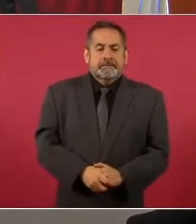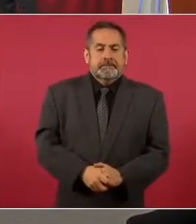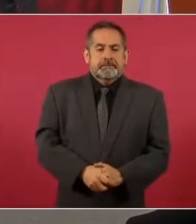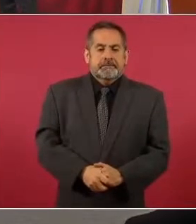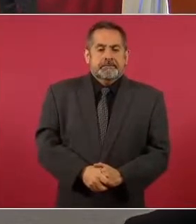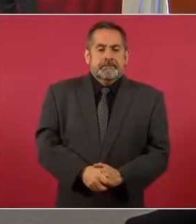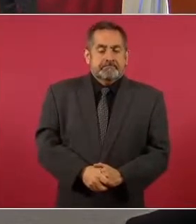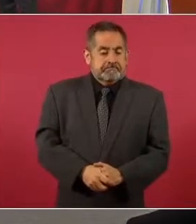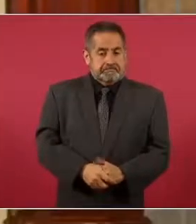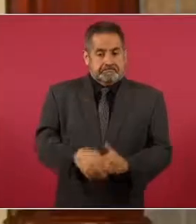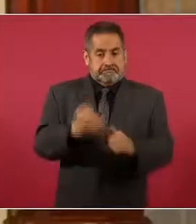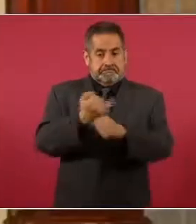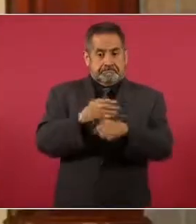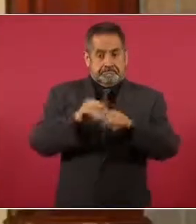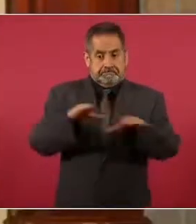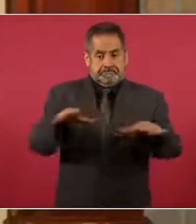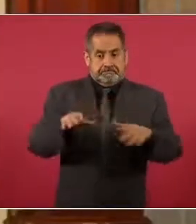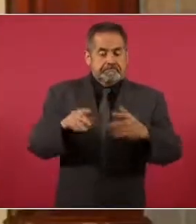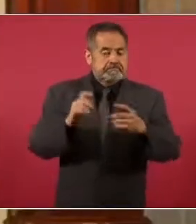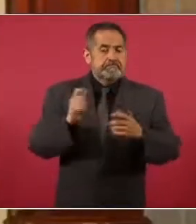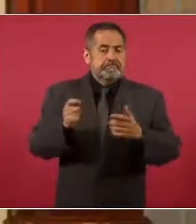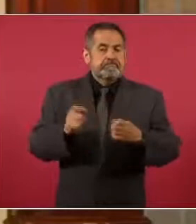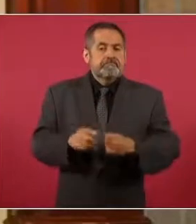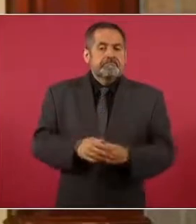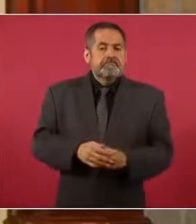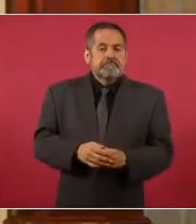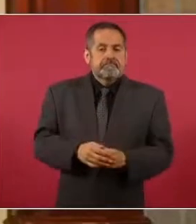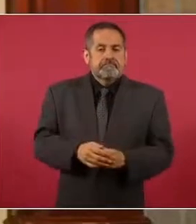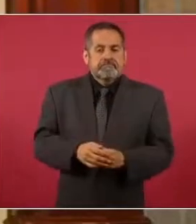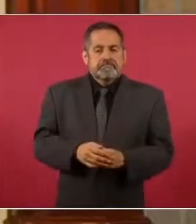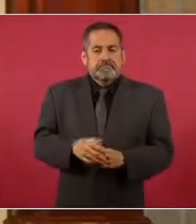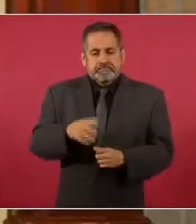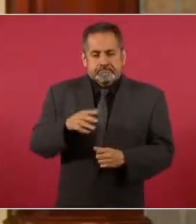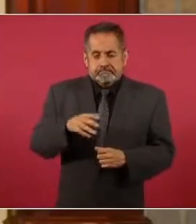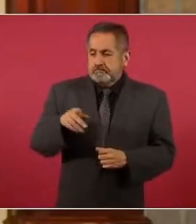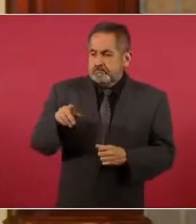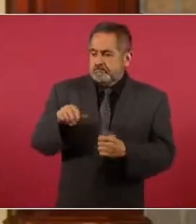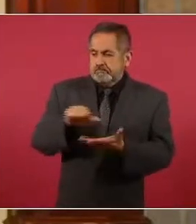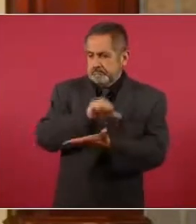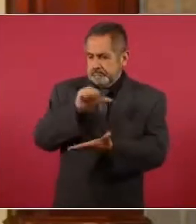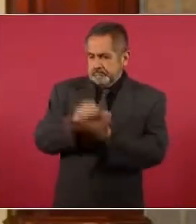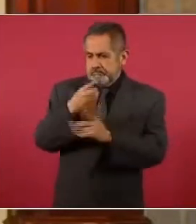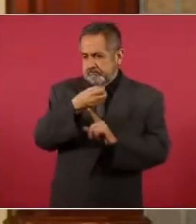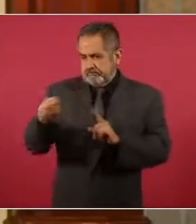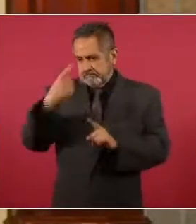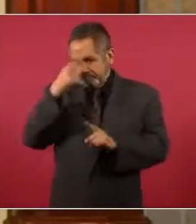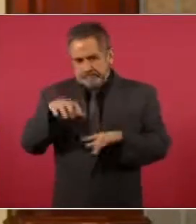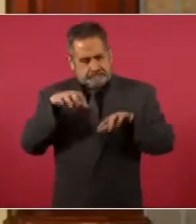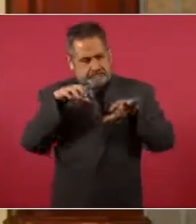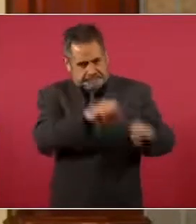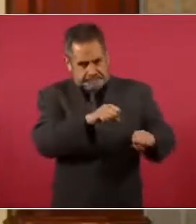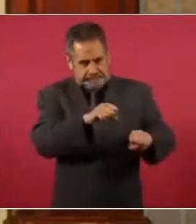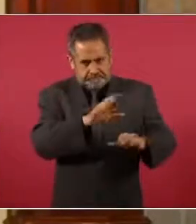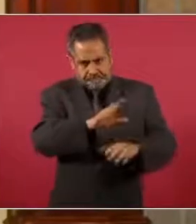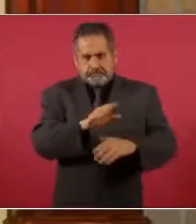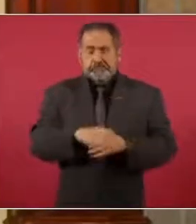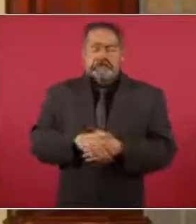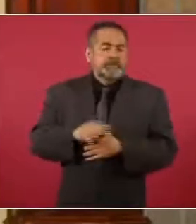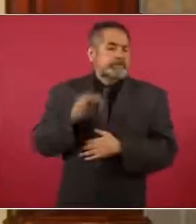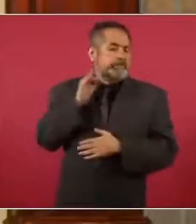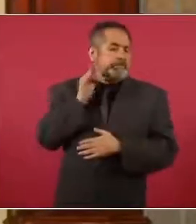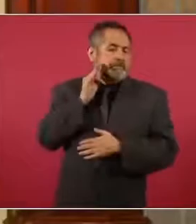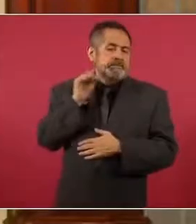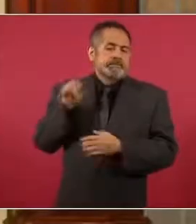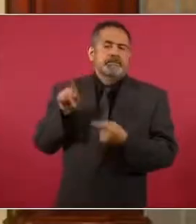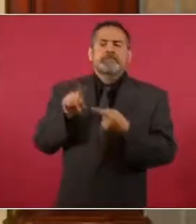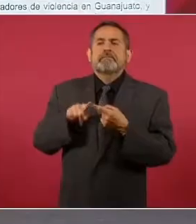Informar que tras buscar cumplimentar una orden de aprehensión, las fiscalías